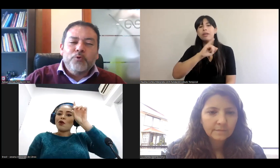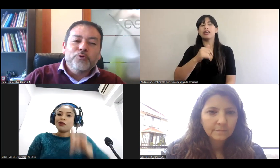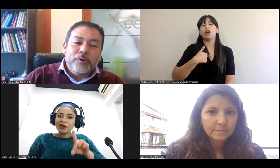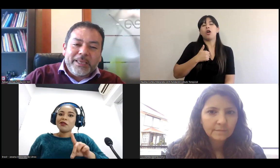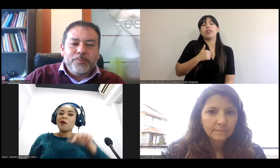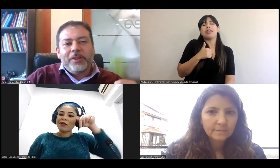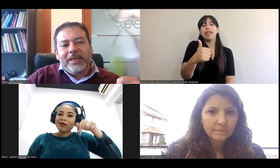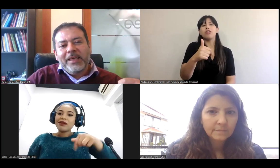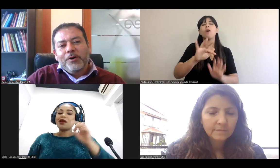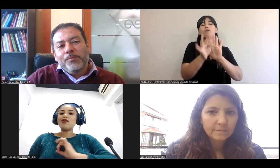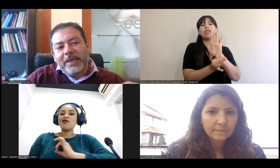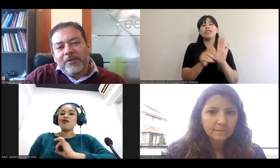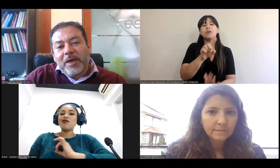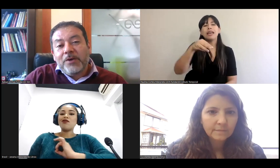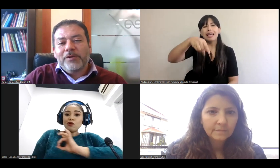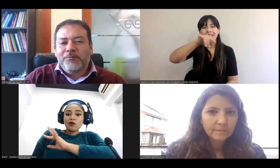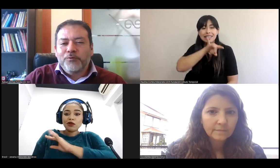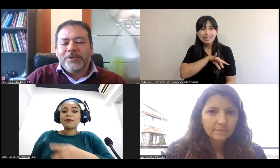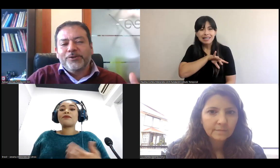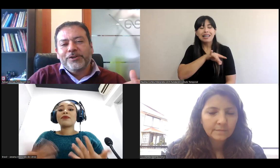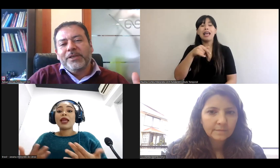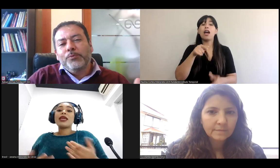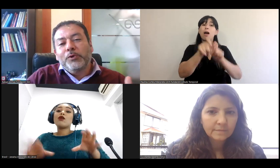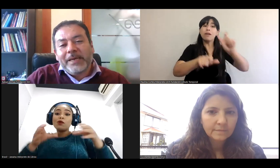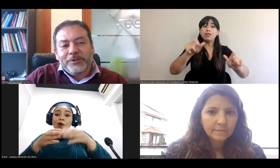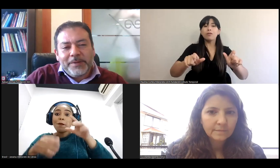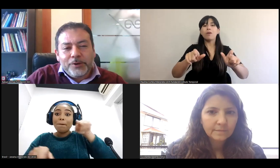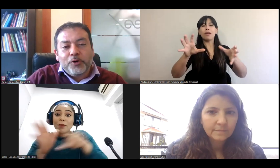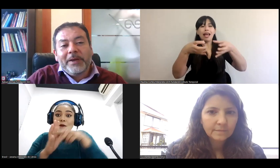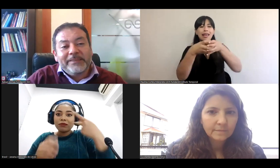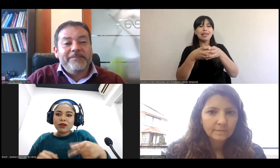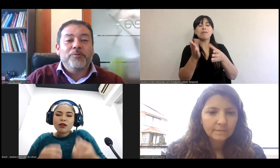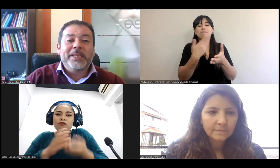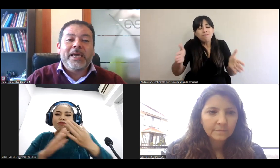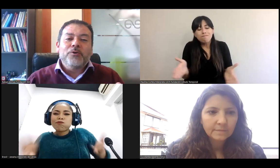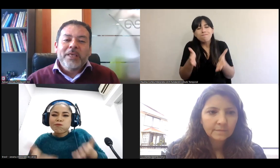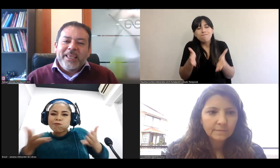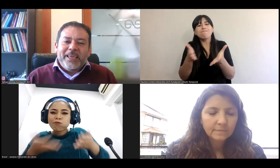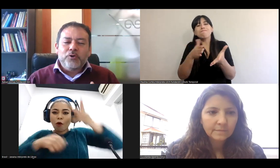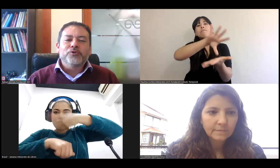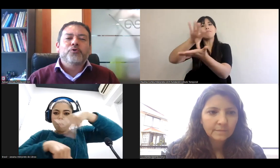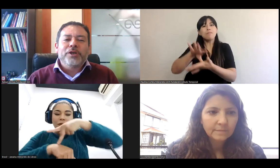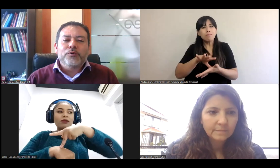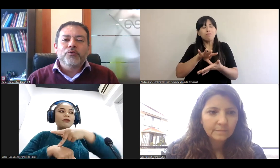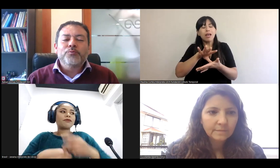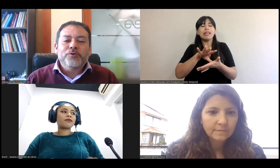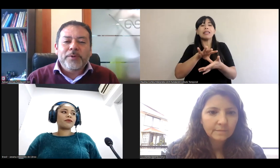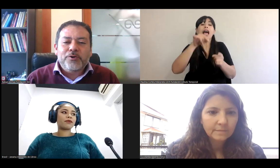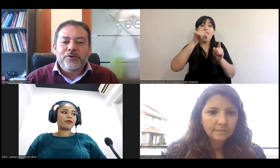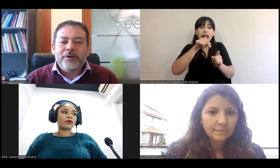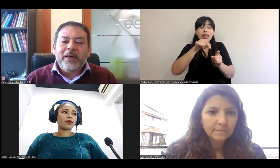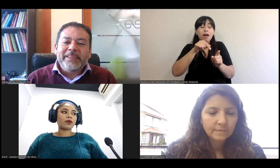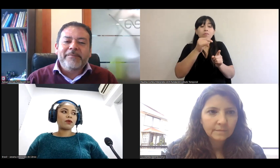y que junto a un equipo de compañeros y amigos de la Fundación impulsamos también en otros países iberoamericanos el construir un